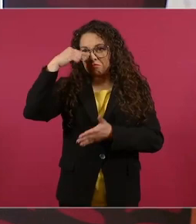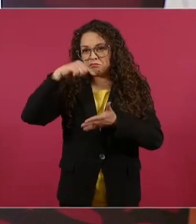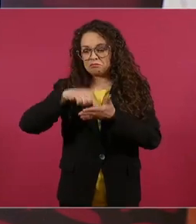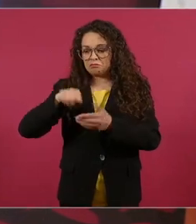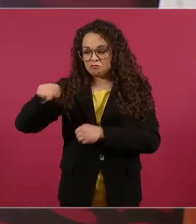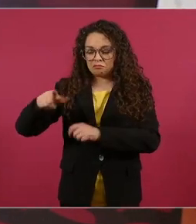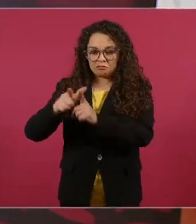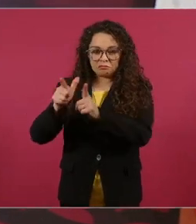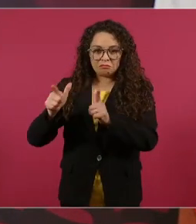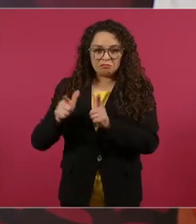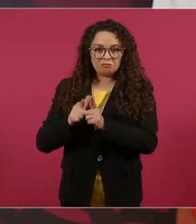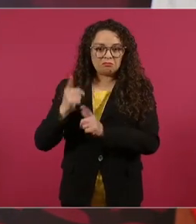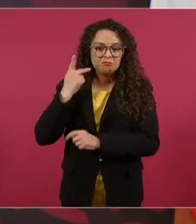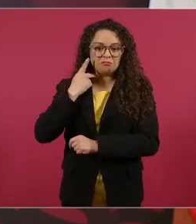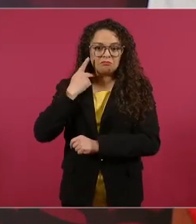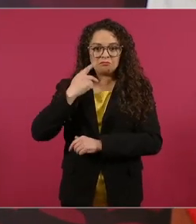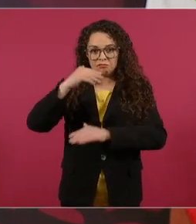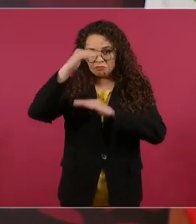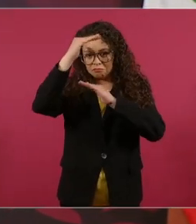México,